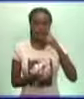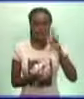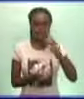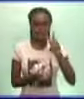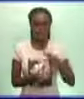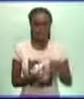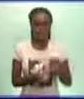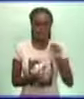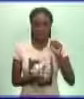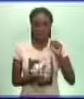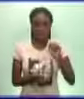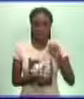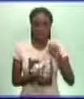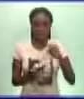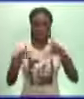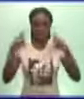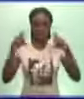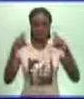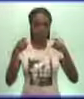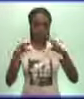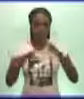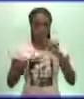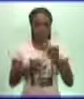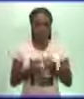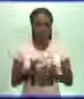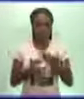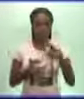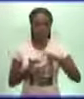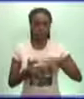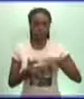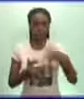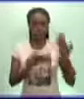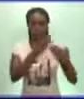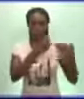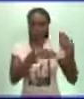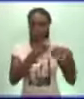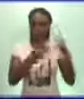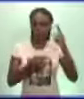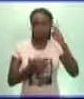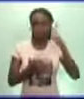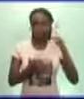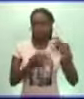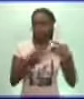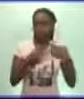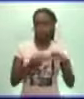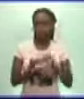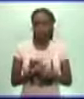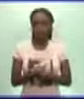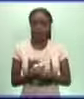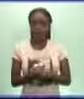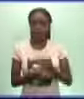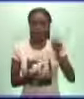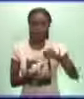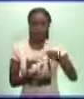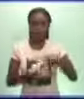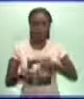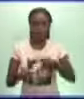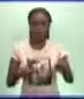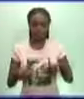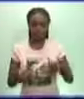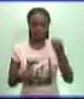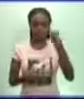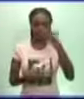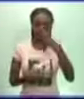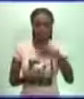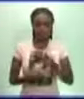panorámica de cómo era la vida en La Habana intramuros, los vendedores, las mujeres que vendían alimentos